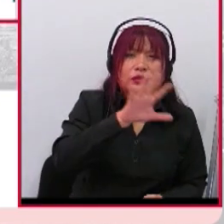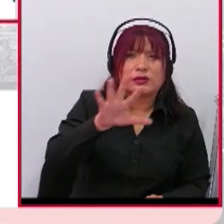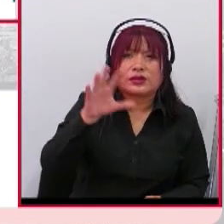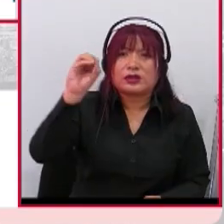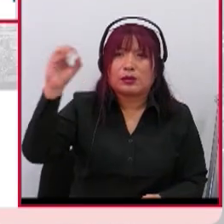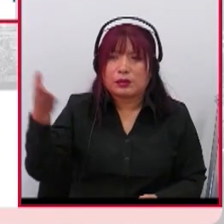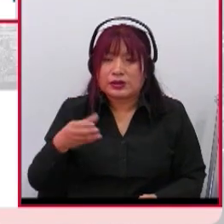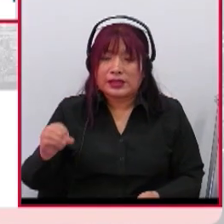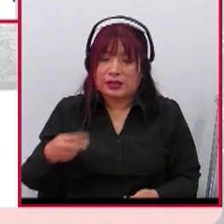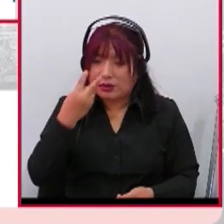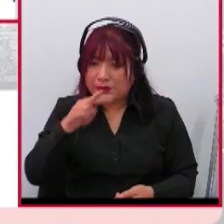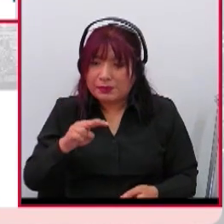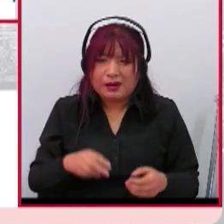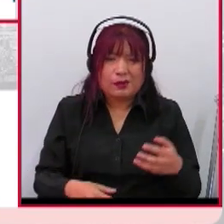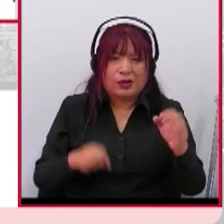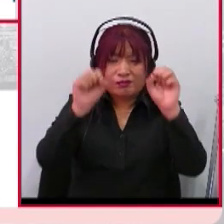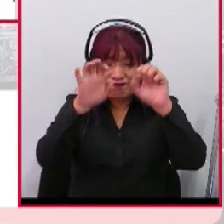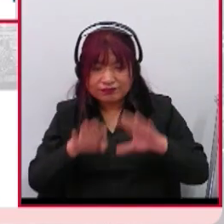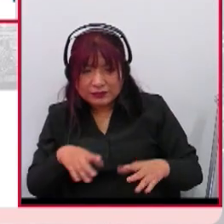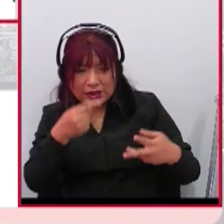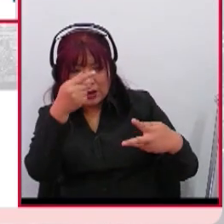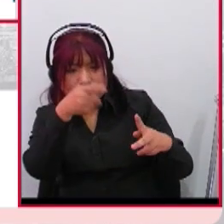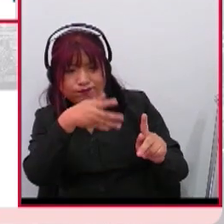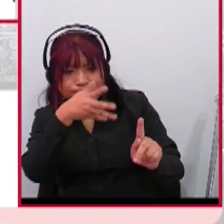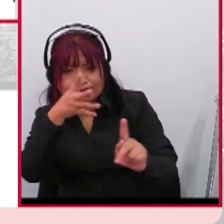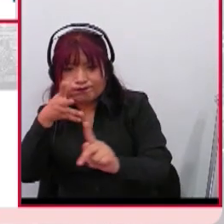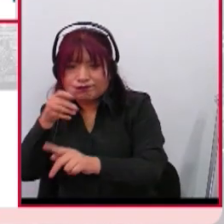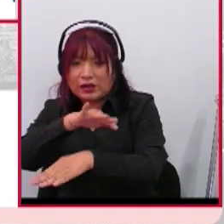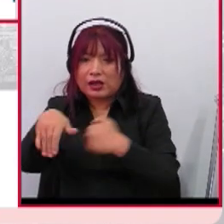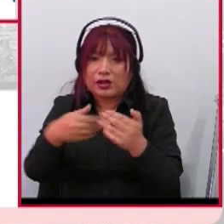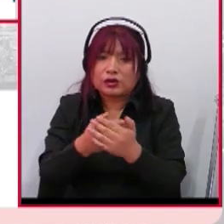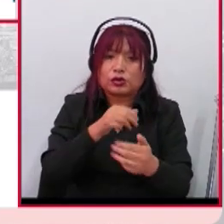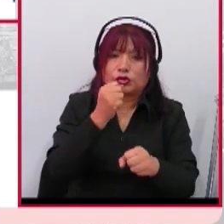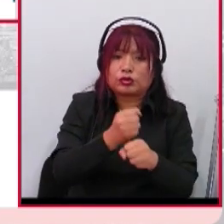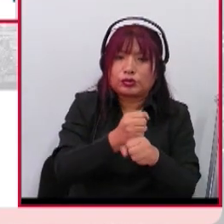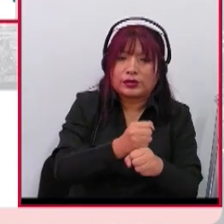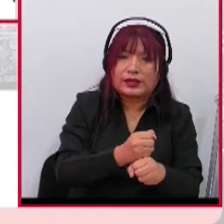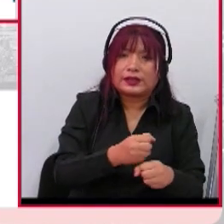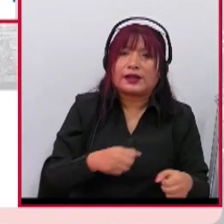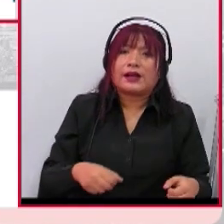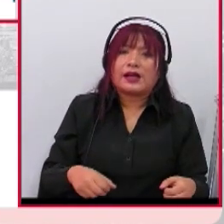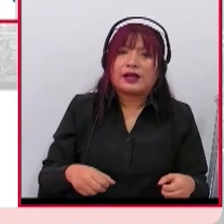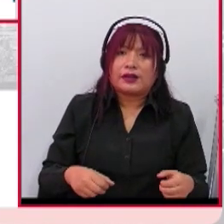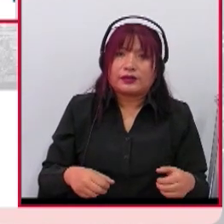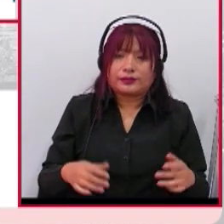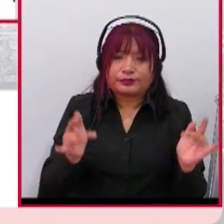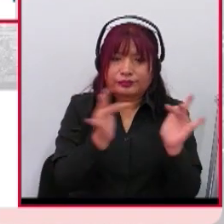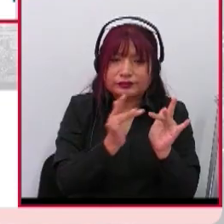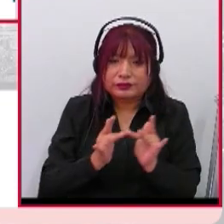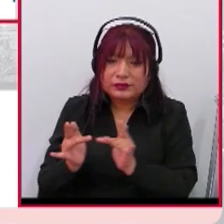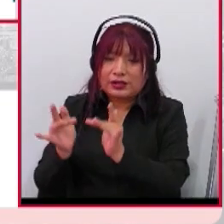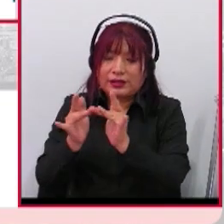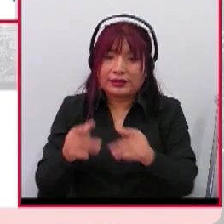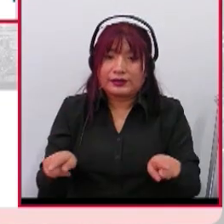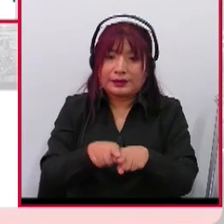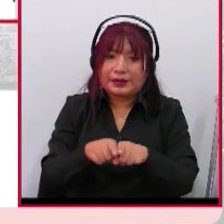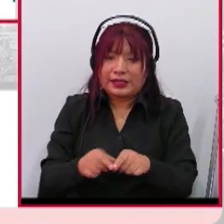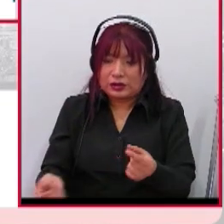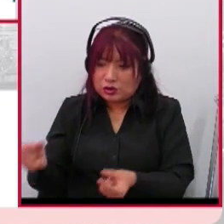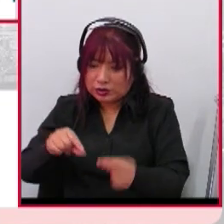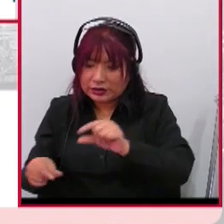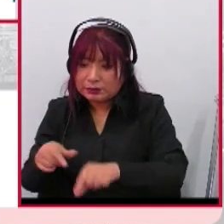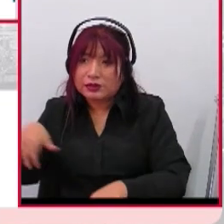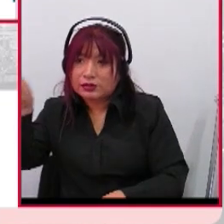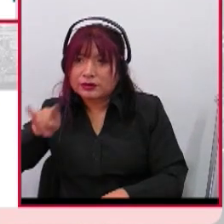como evaluar los sensores de pH, el ORP, todos los sistemas de control integrado, la adición de reactivos de una